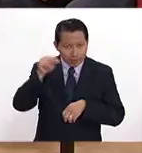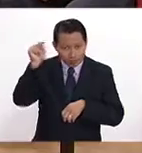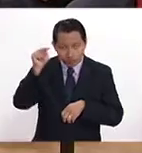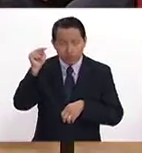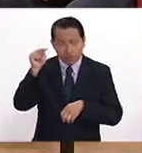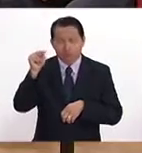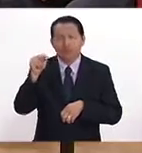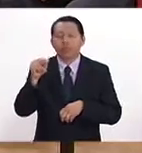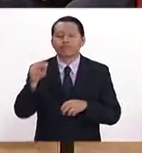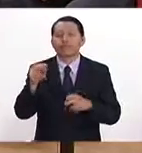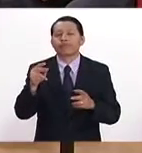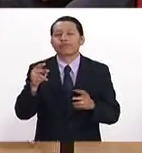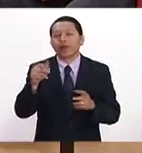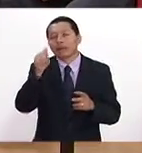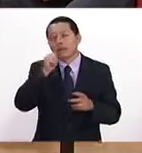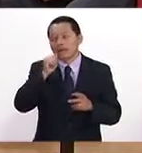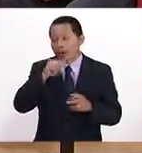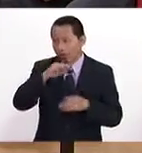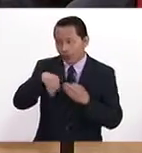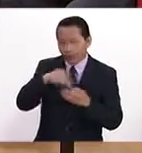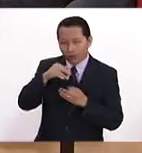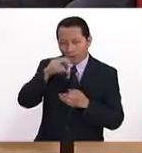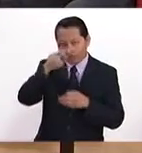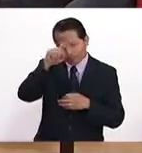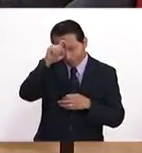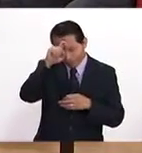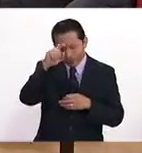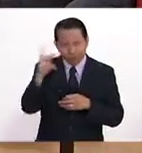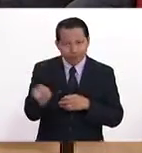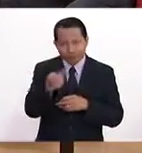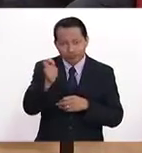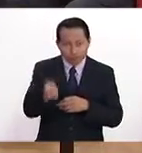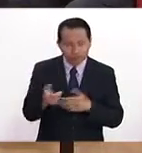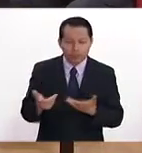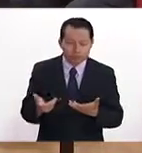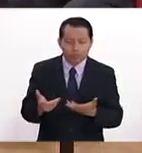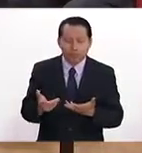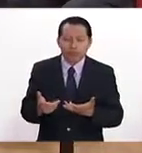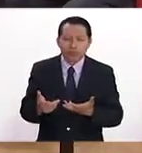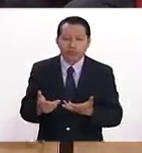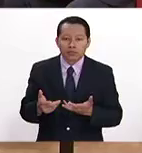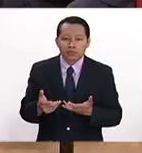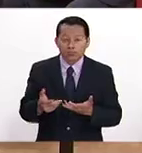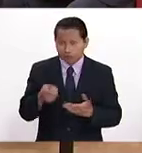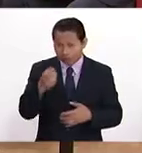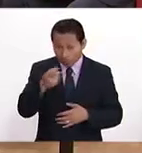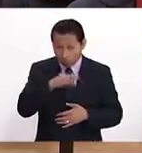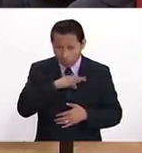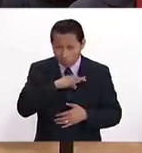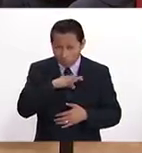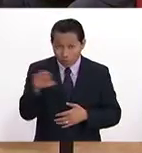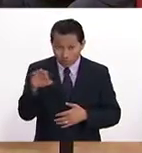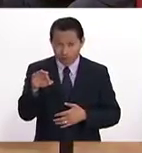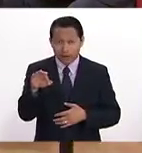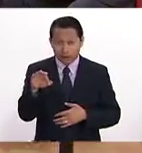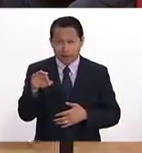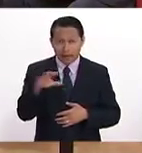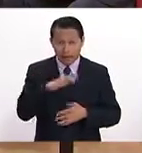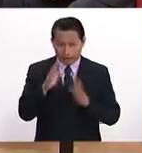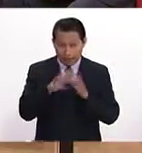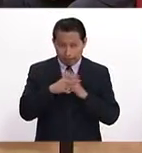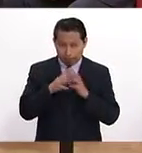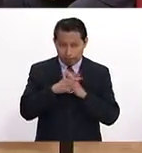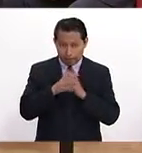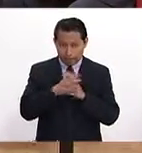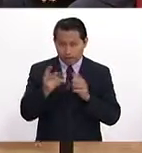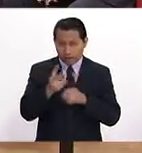Norte. La pregunta que todos nos hacemos, o muchos nos hacemos, es, bueno, ¿esto podría llegar a un conflicto armado entre los